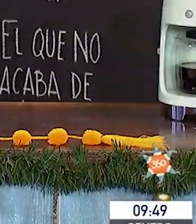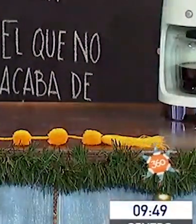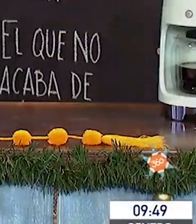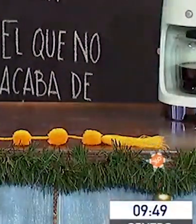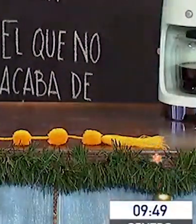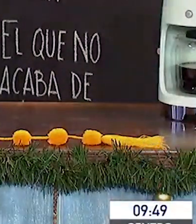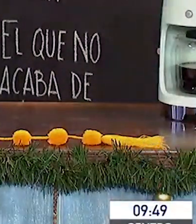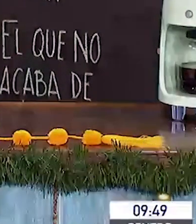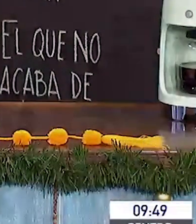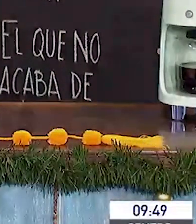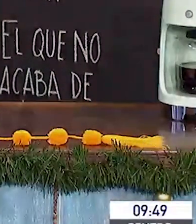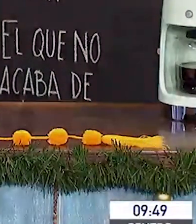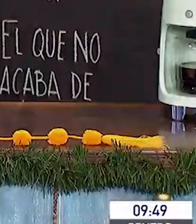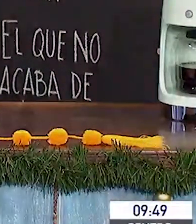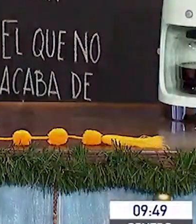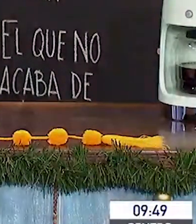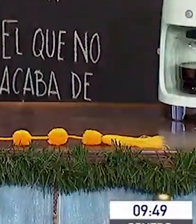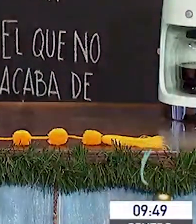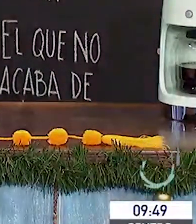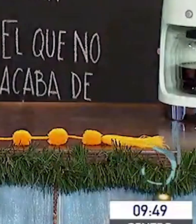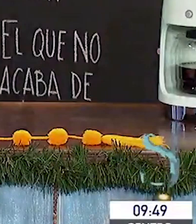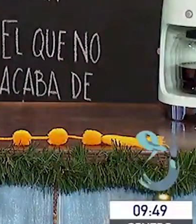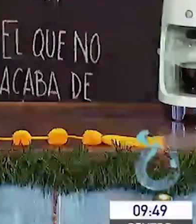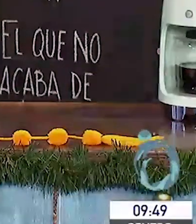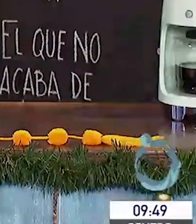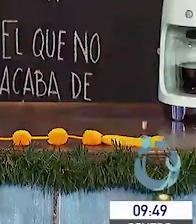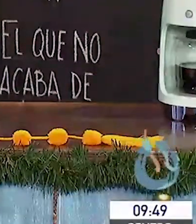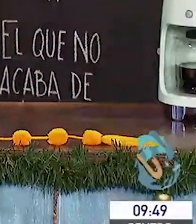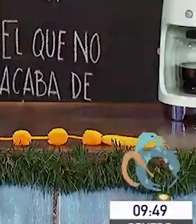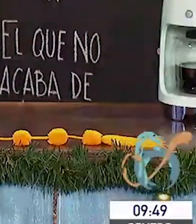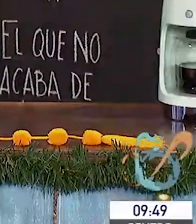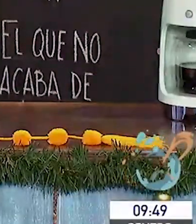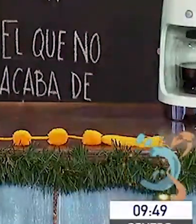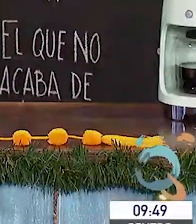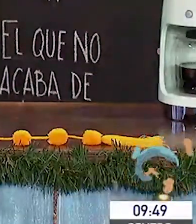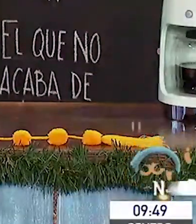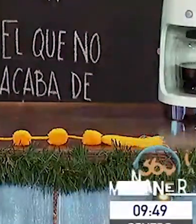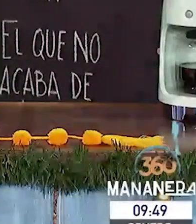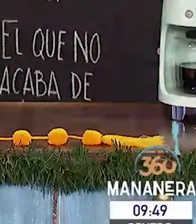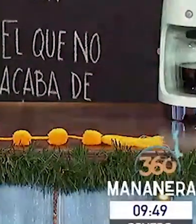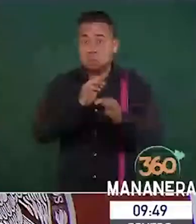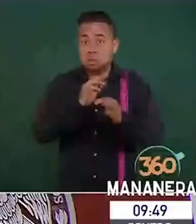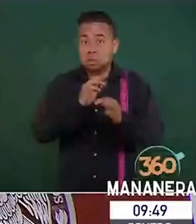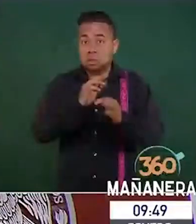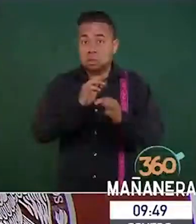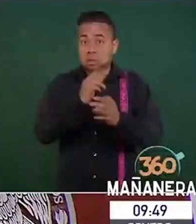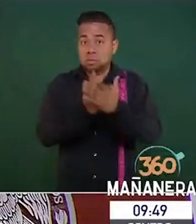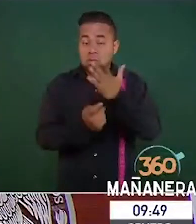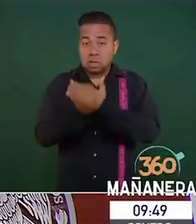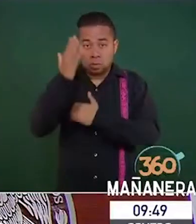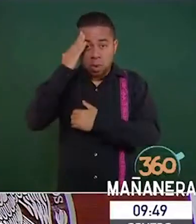que significa los alcances de este o de esta primera etapa. Vamos a escuchar.